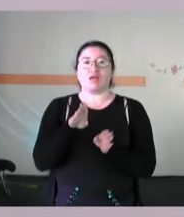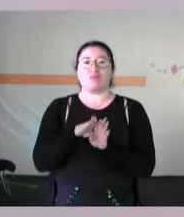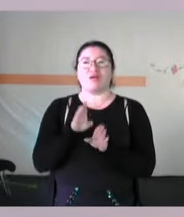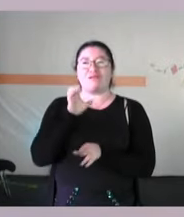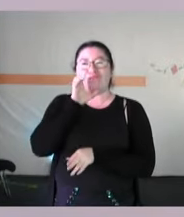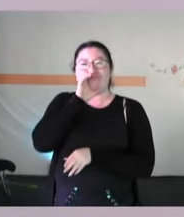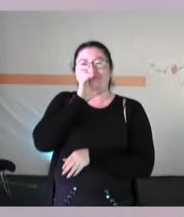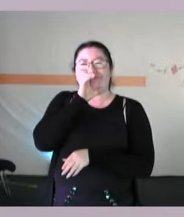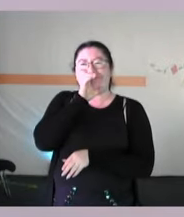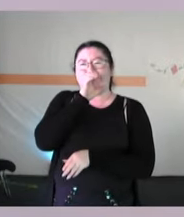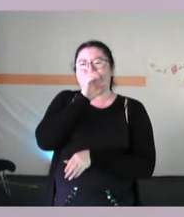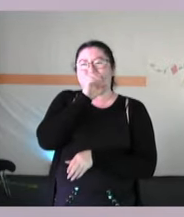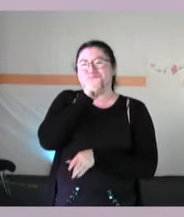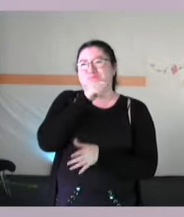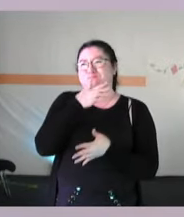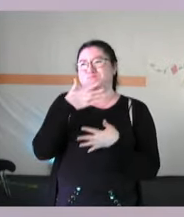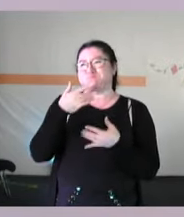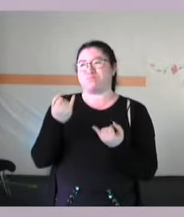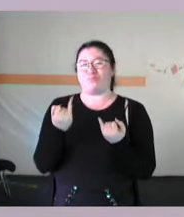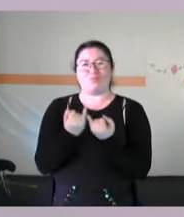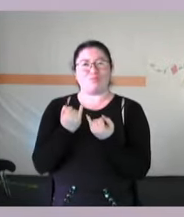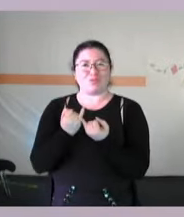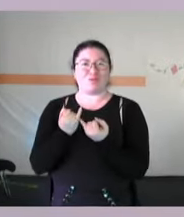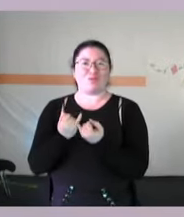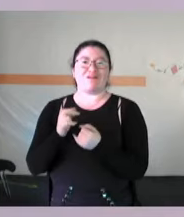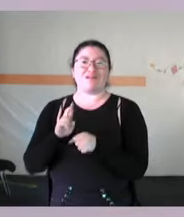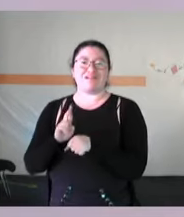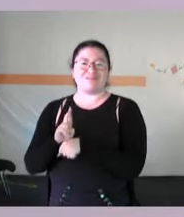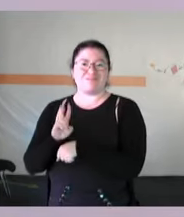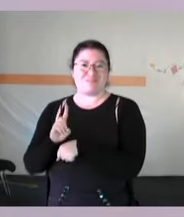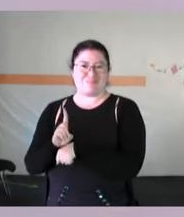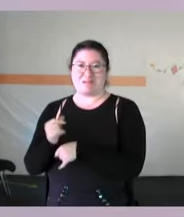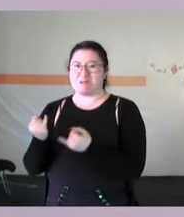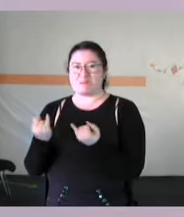caliente como República Dominicana.